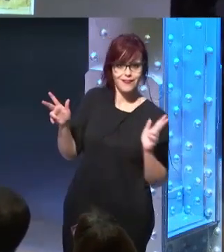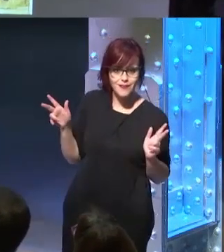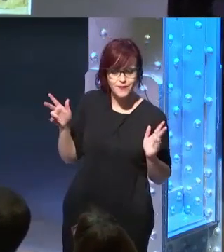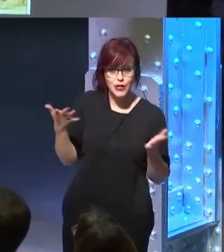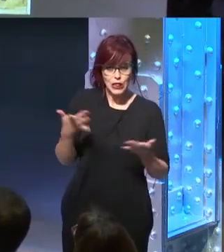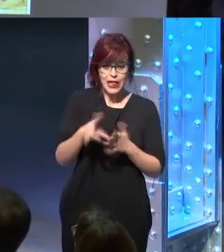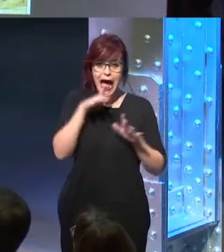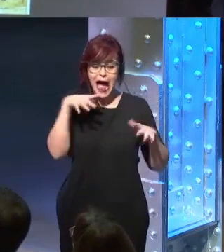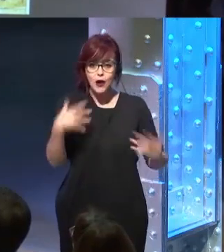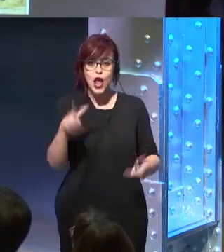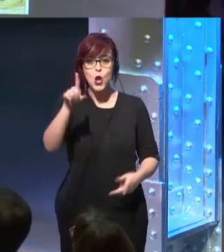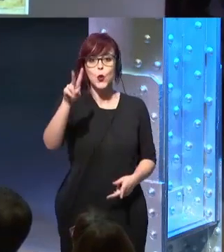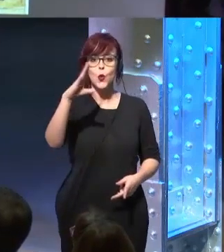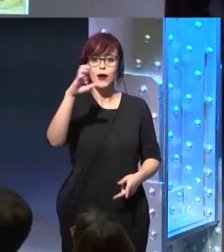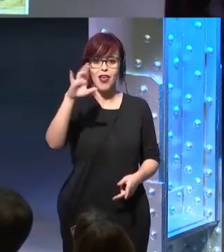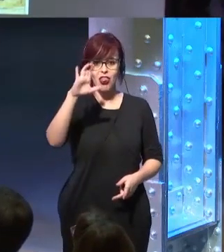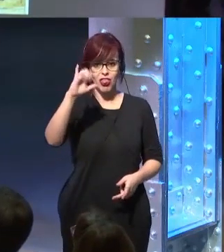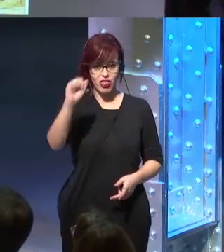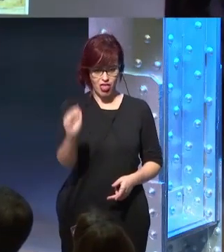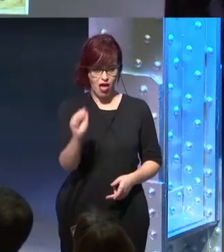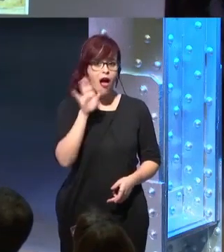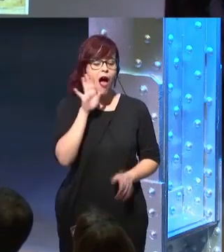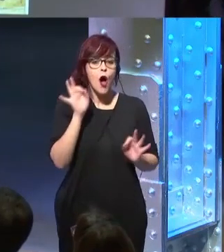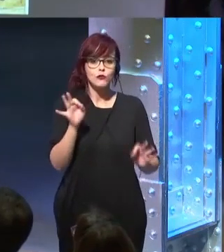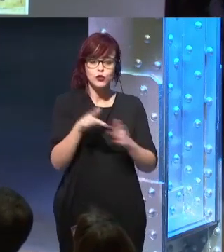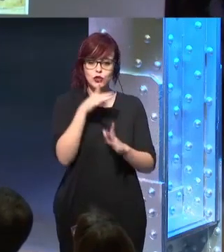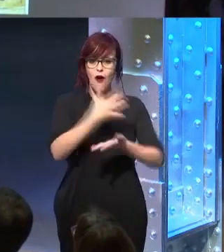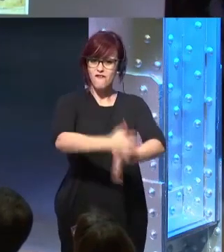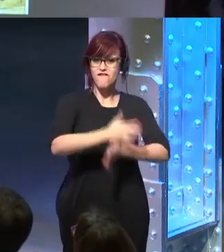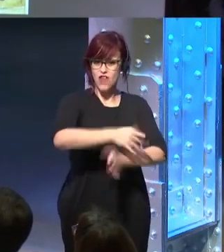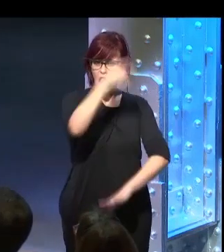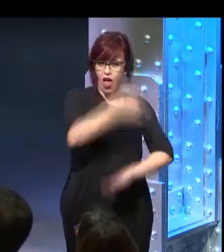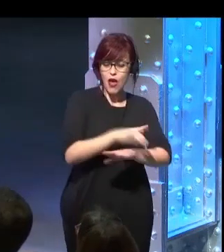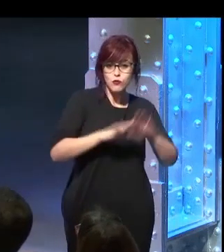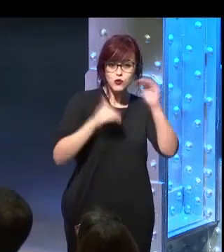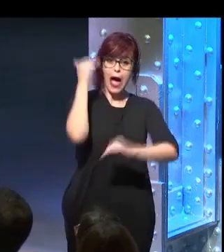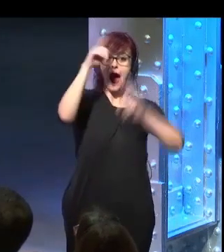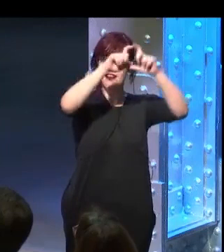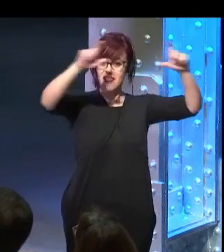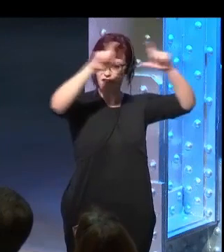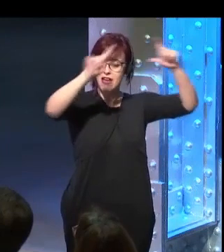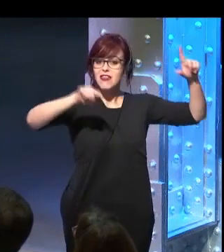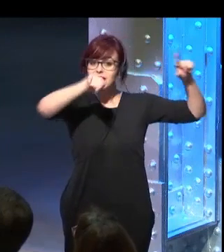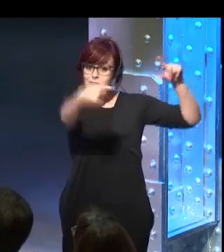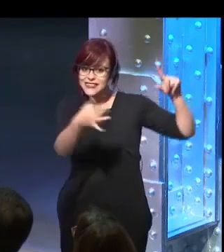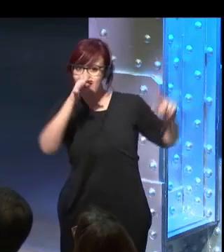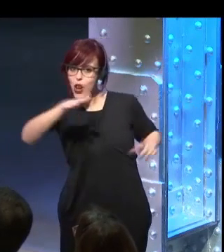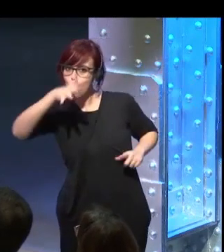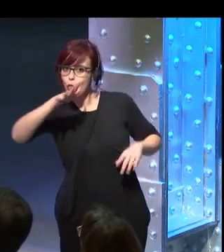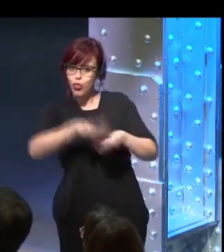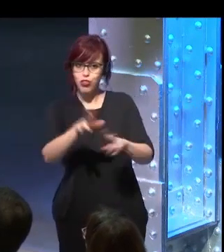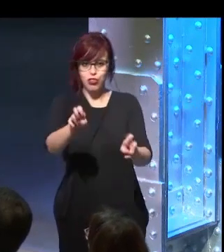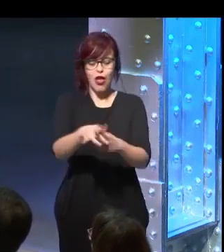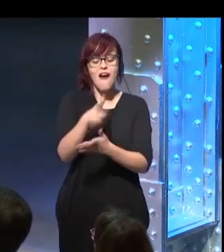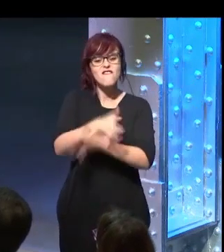se tiene a Lucrecia, que es el momento en el que está siendo violada en la parte de arriba y denunciando al violador en